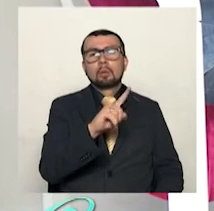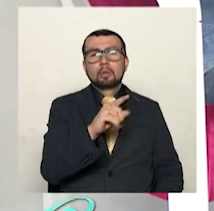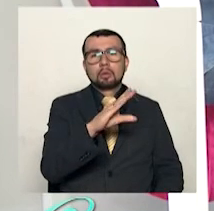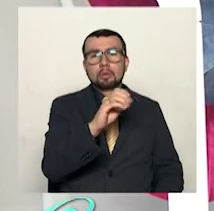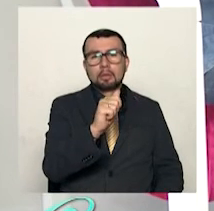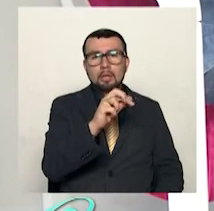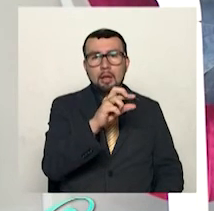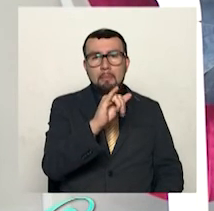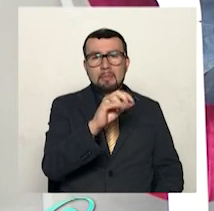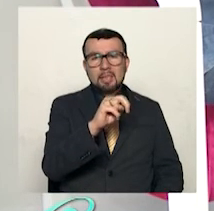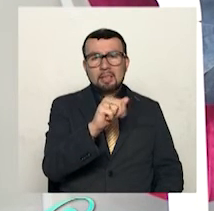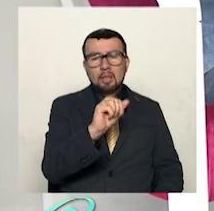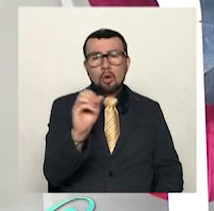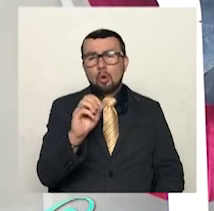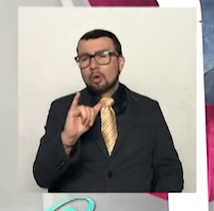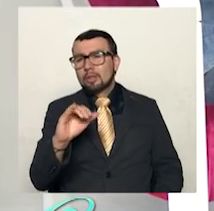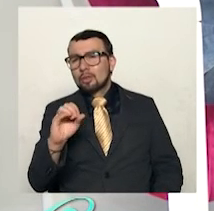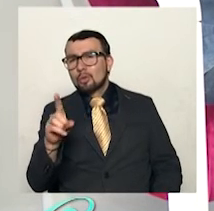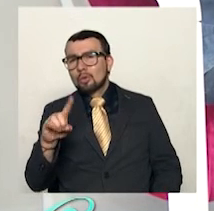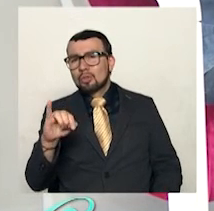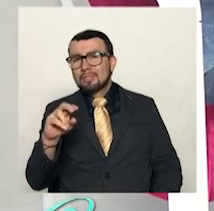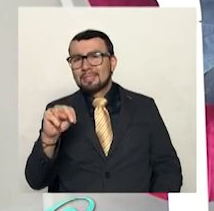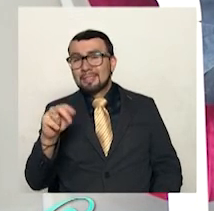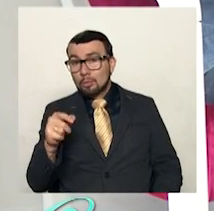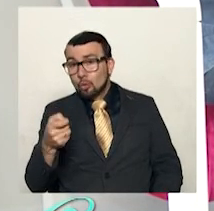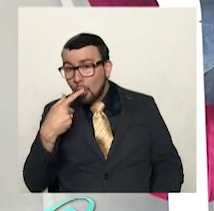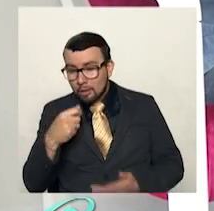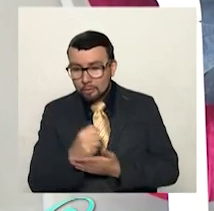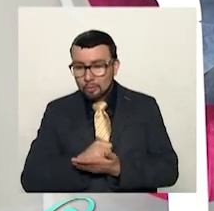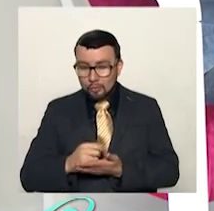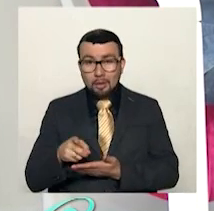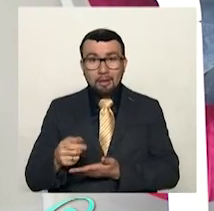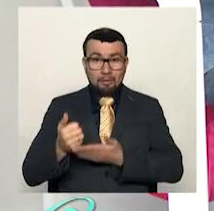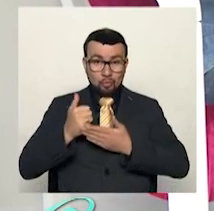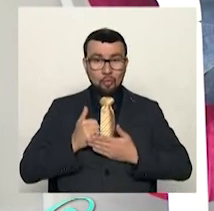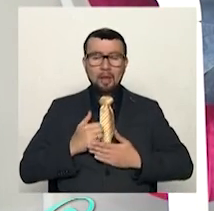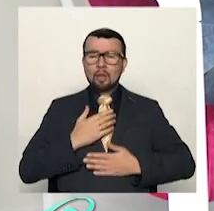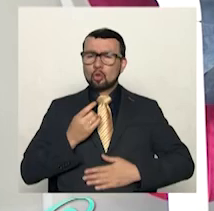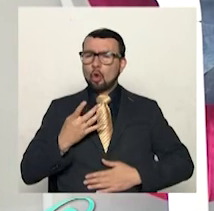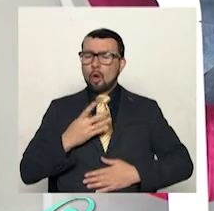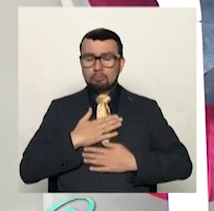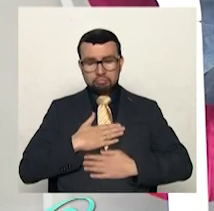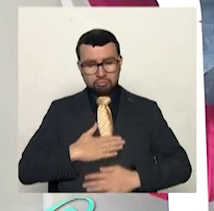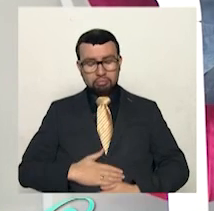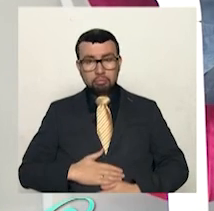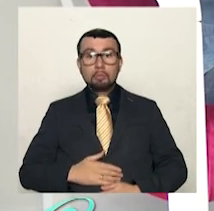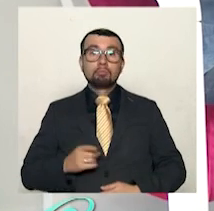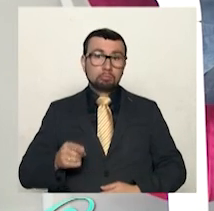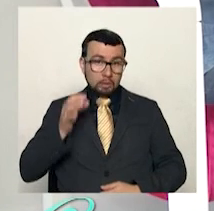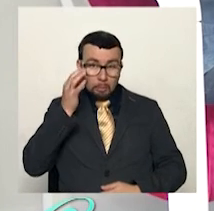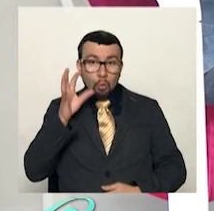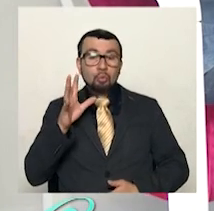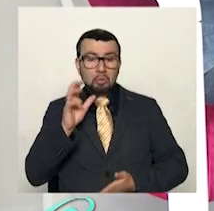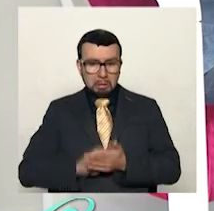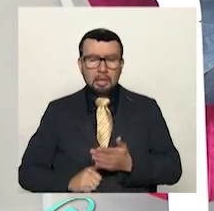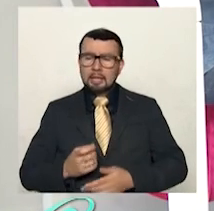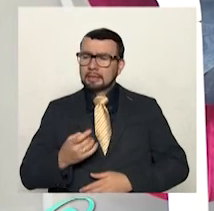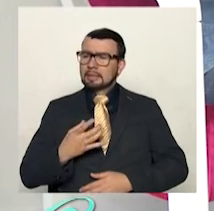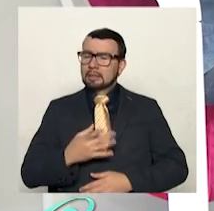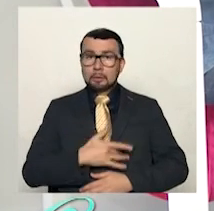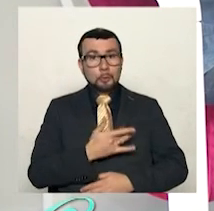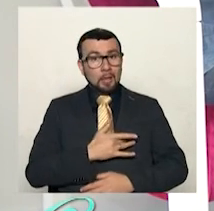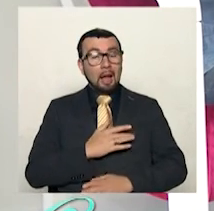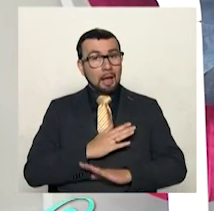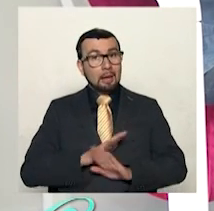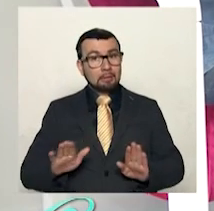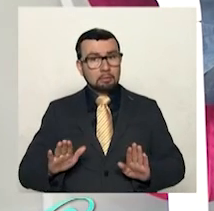estas tableticas que les promocionan para el dolor del cólico, les puede quitar el síntoma.